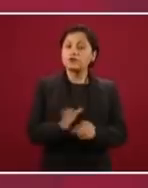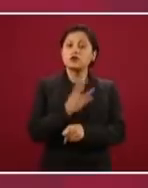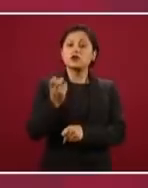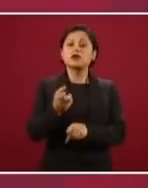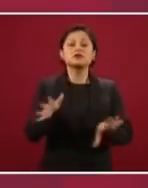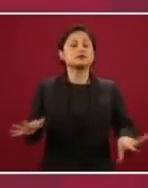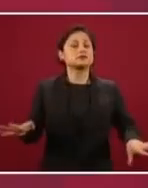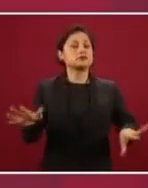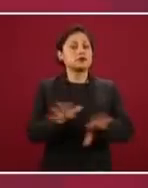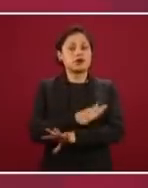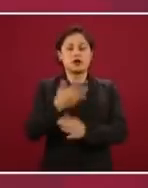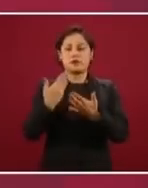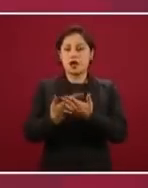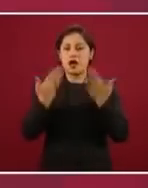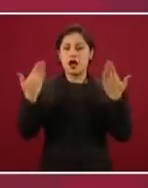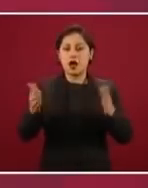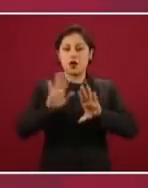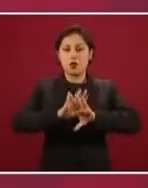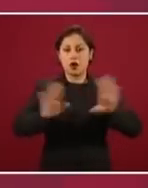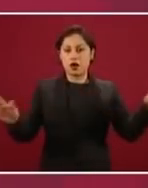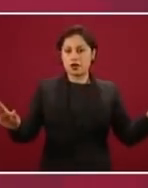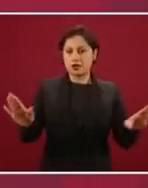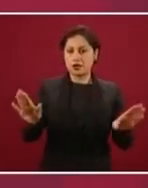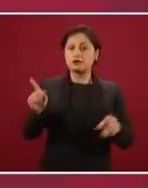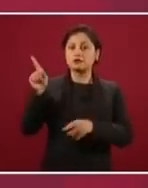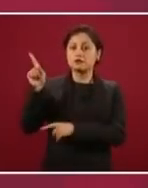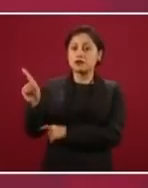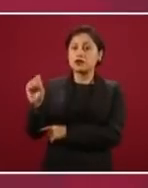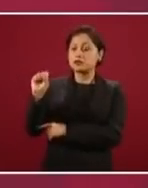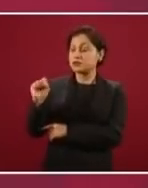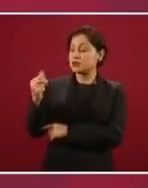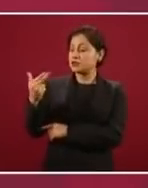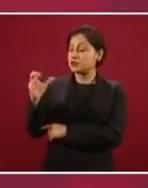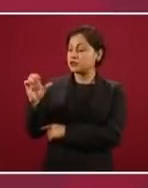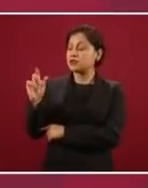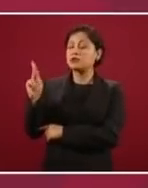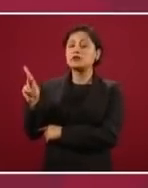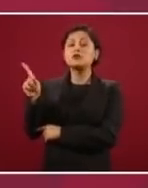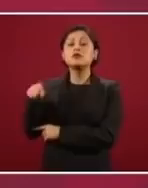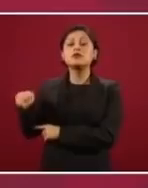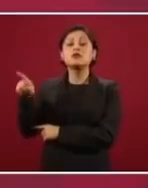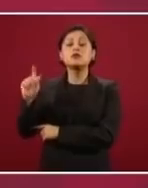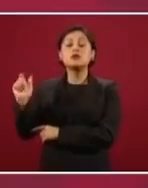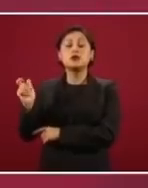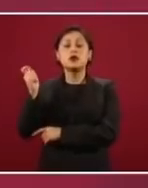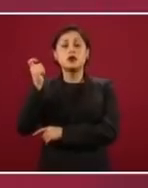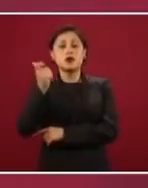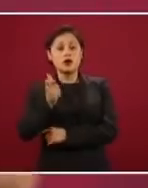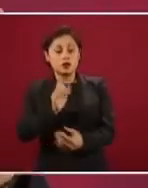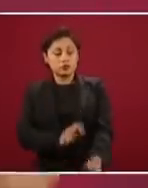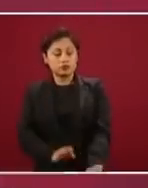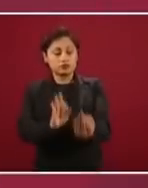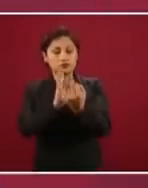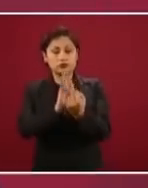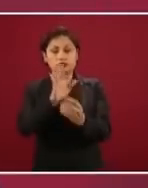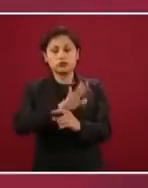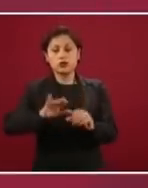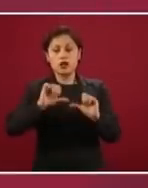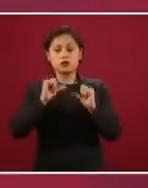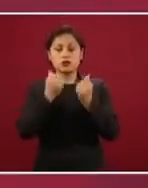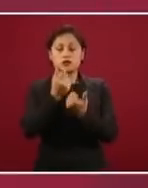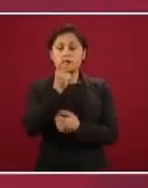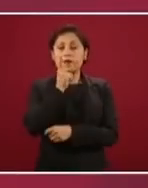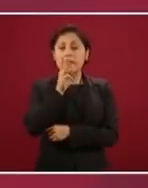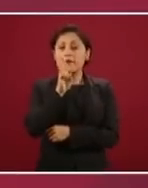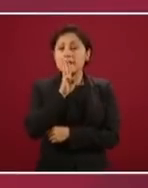la tesorería de la federación hasta la sociedad de padre de familia de la escuela sin intermediarios